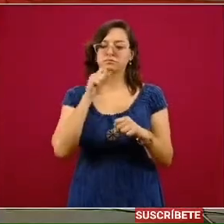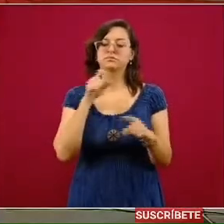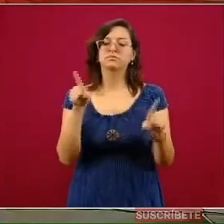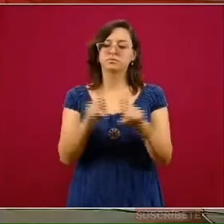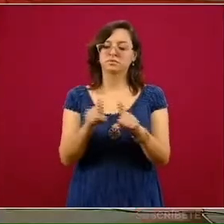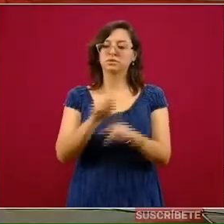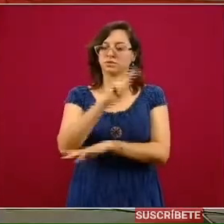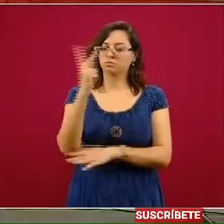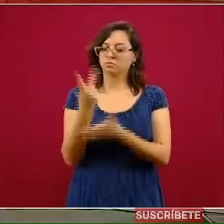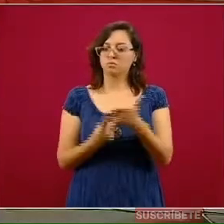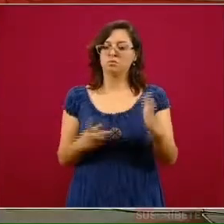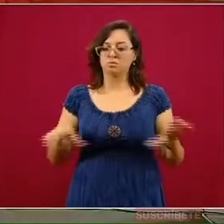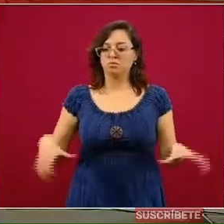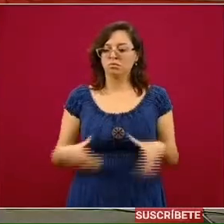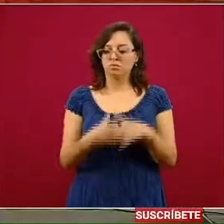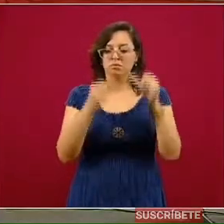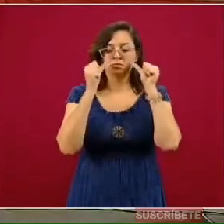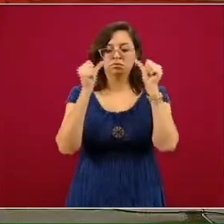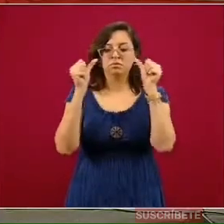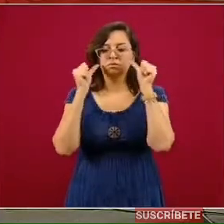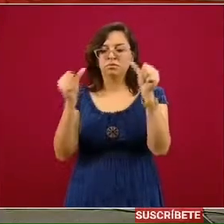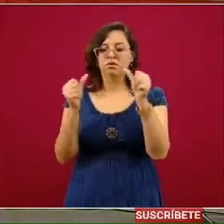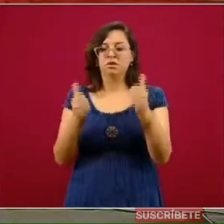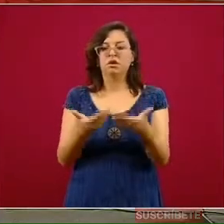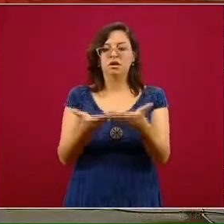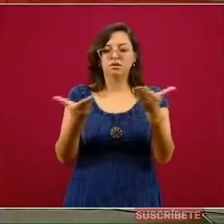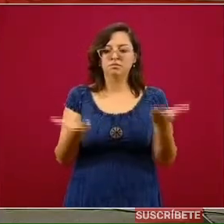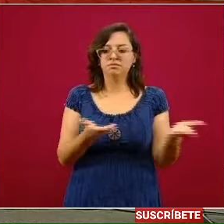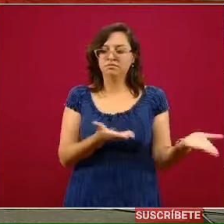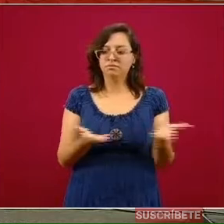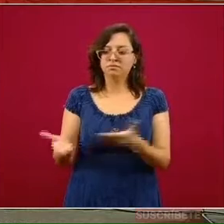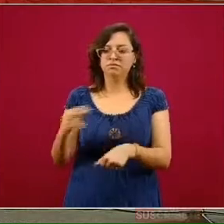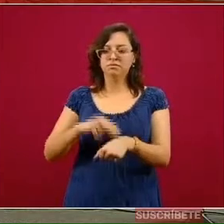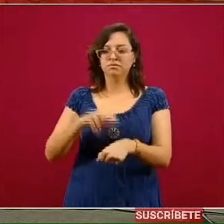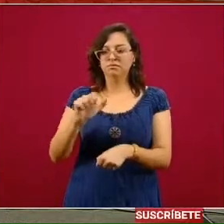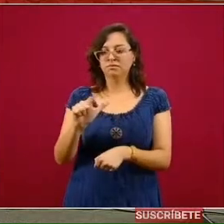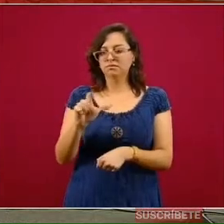este programa de acercamiento comunitario. Le paso al doctor Alomía.